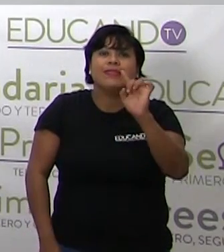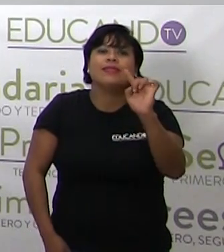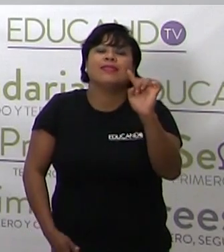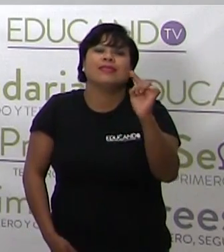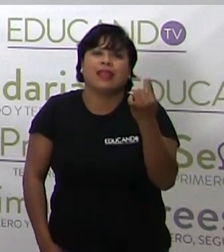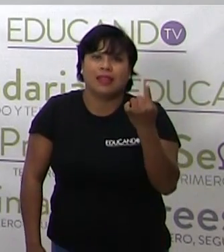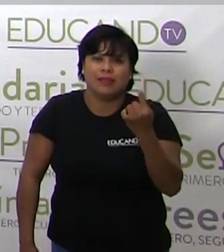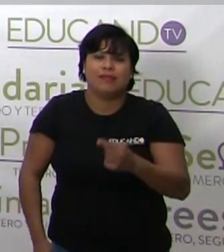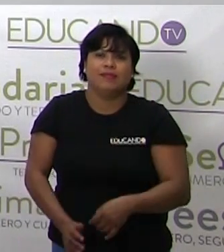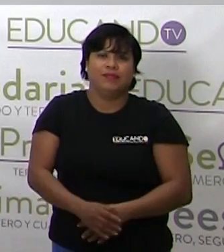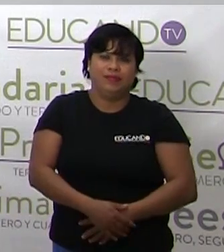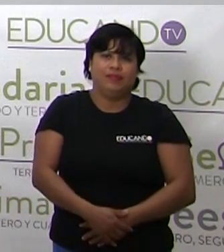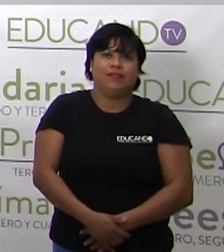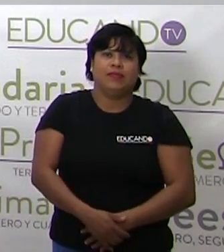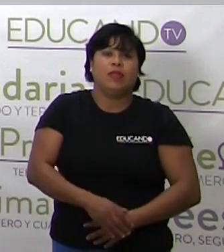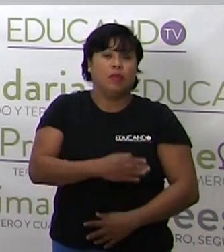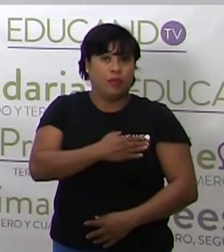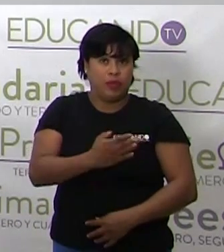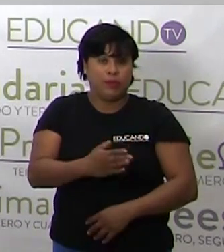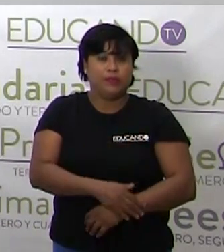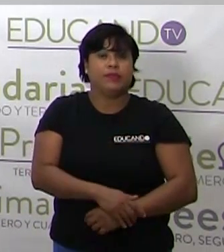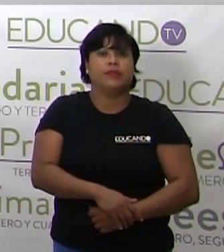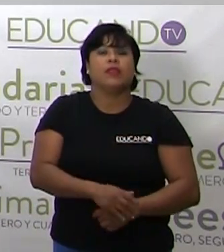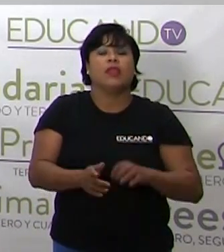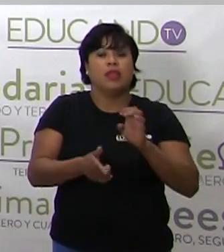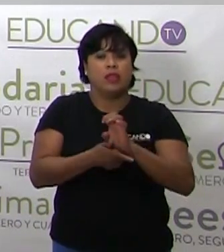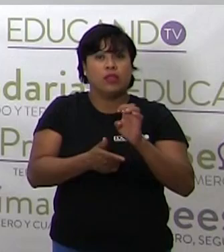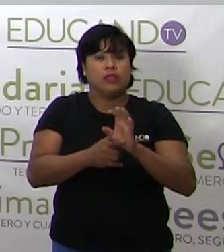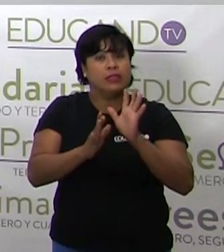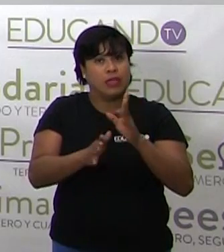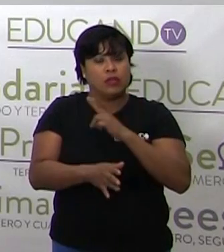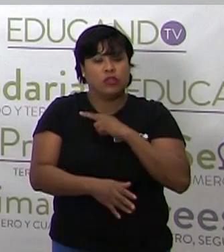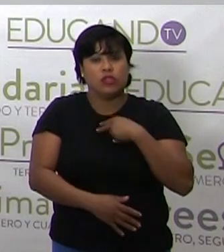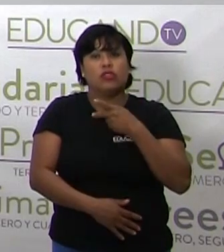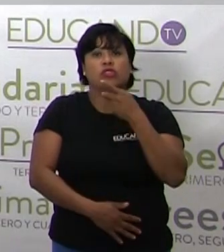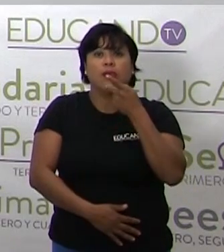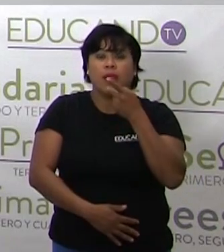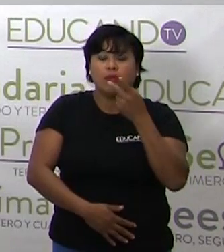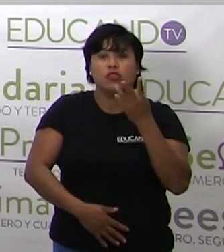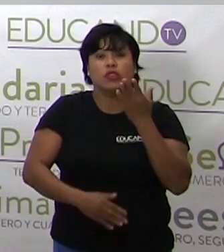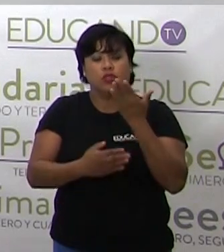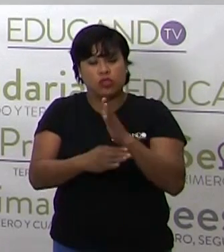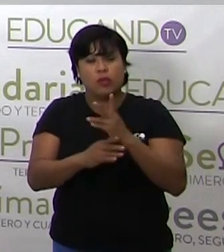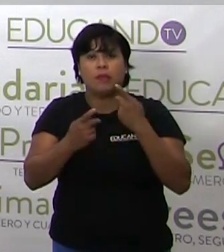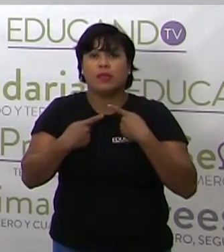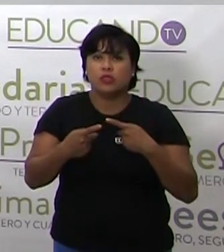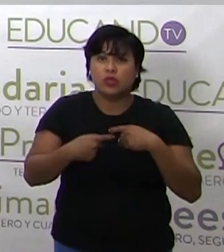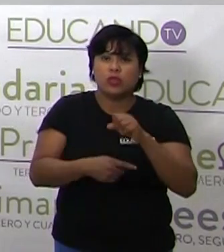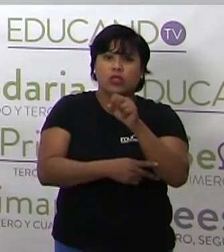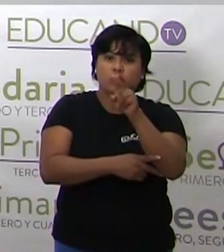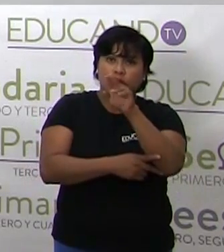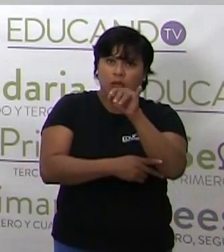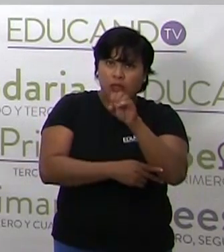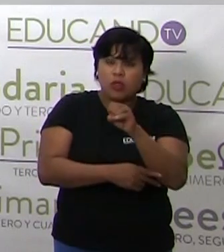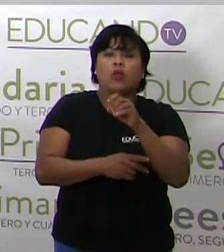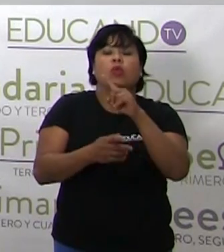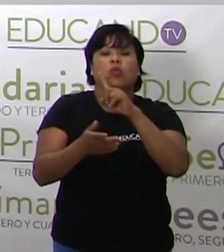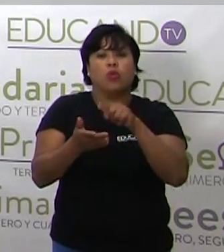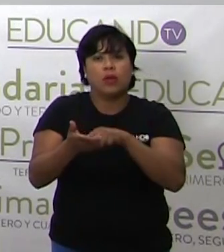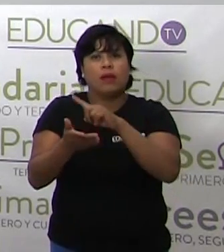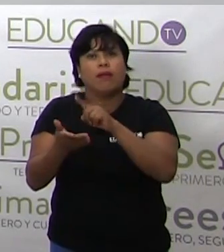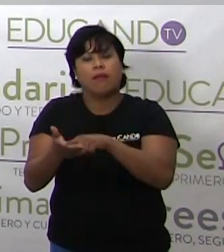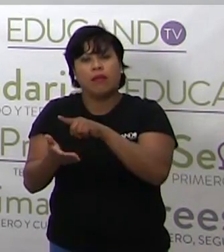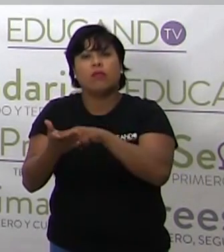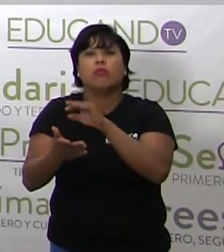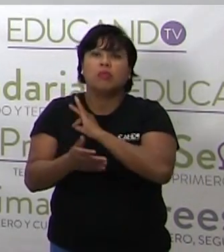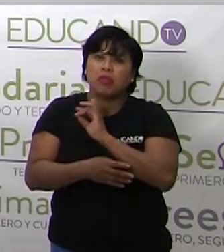ser. Bueno, entonces ya hablamos de personas que pueden ser sujetos, de lugares que pueden